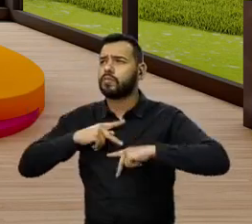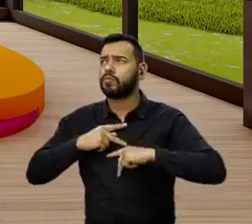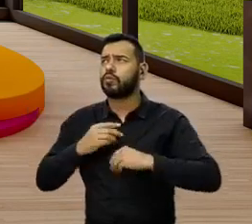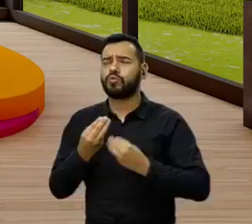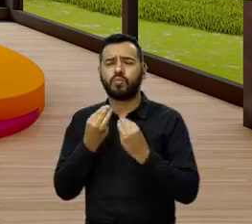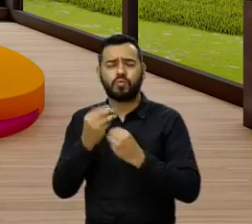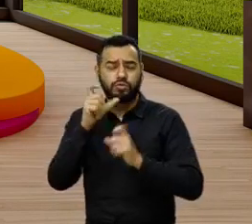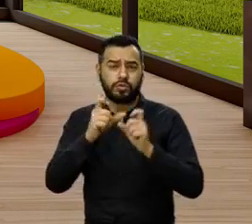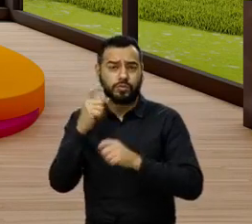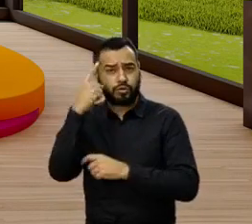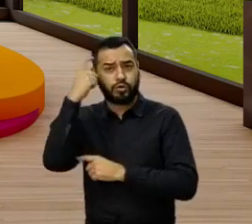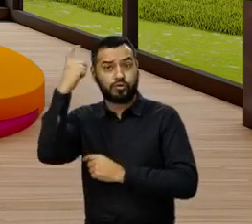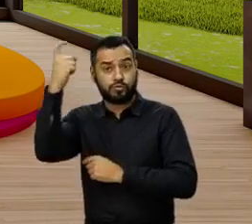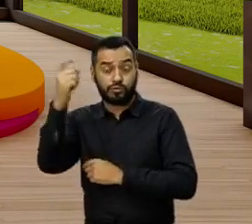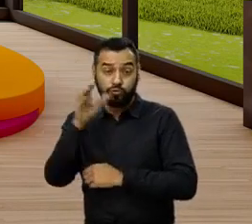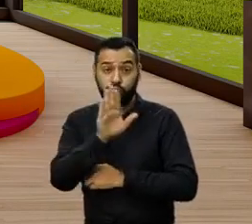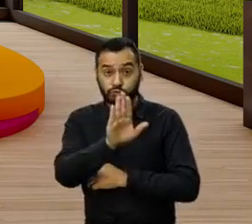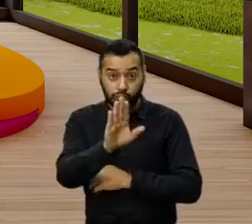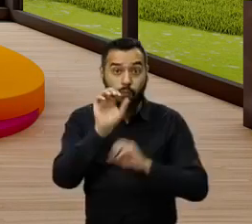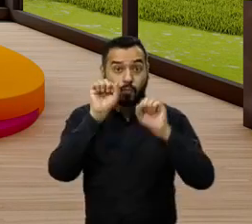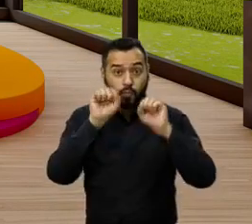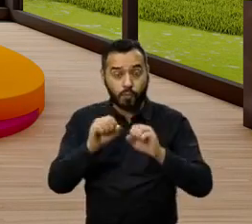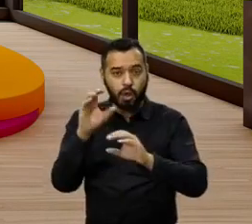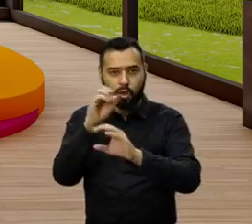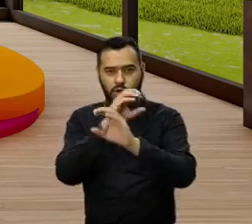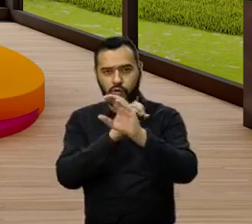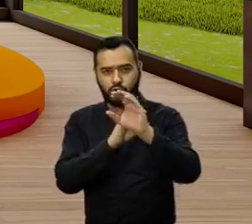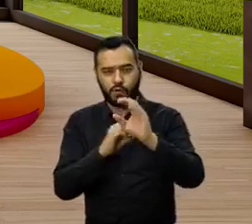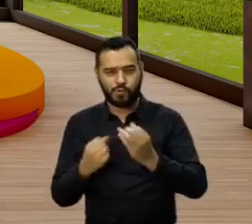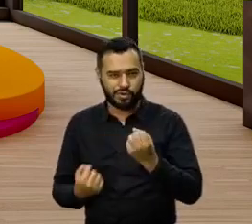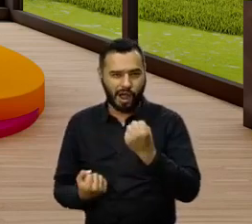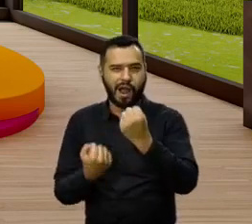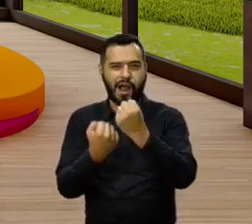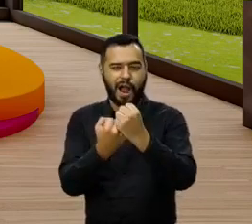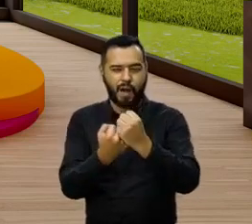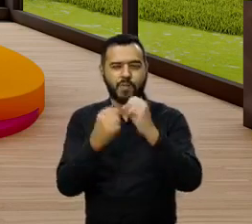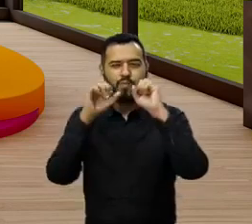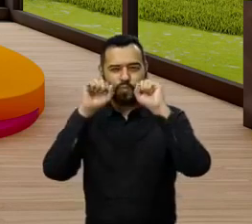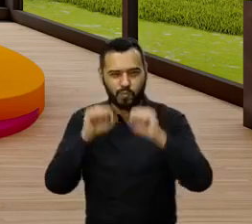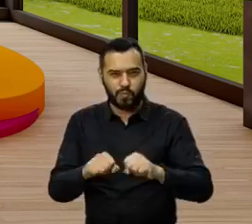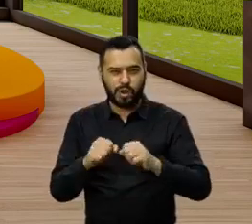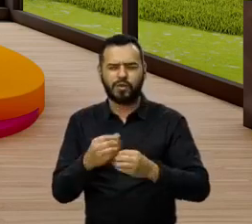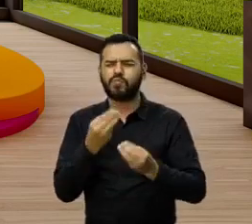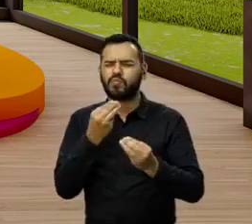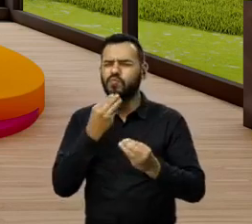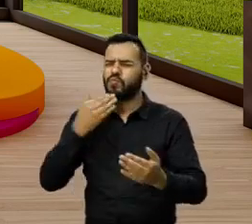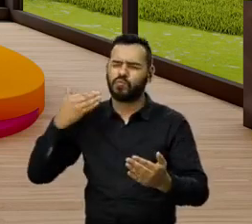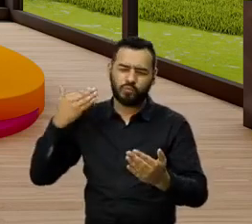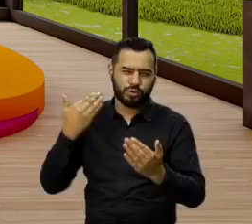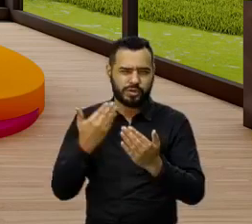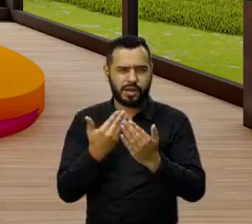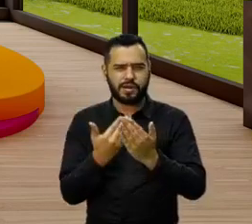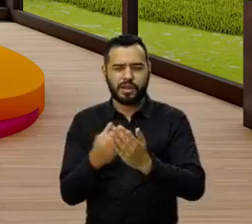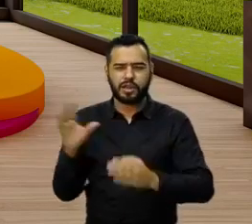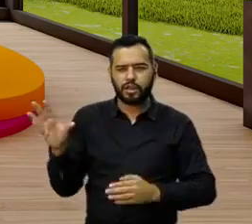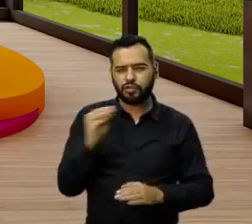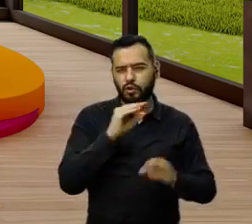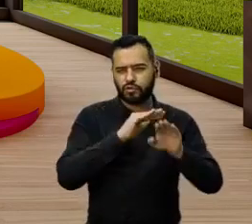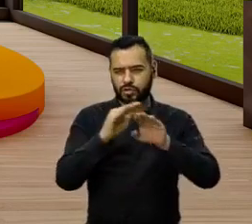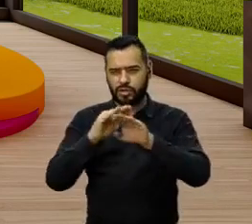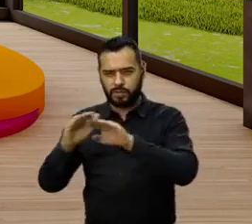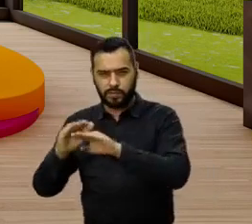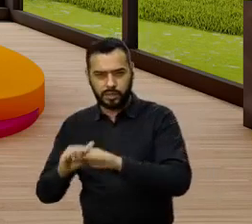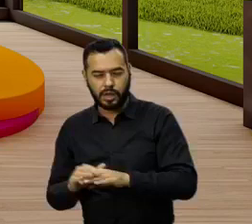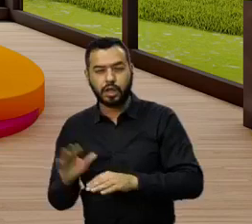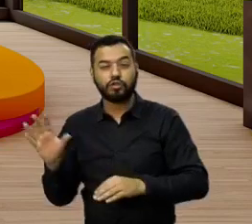muchos así que ustedes lo van a poder hacer a través de la caja de compensación de compensar muchísimas gracias a todos los invitados